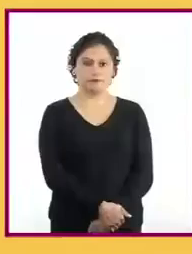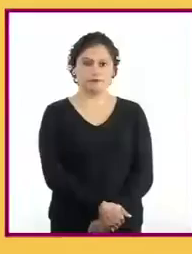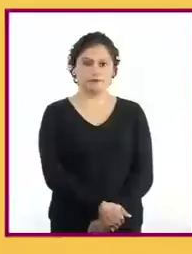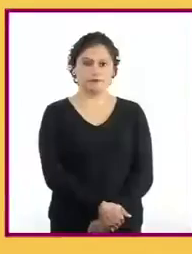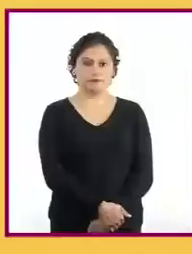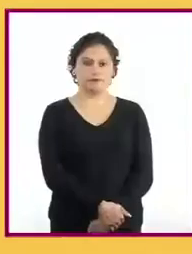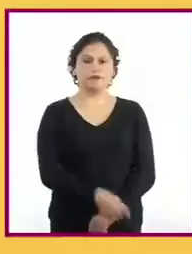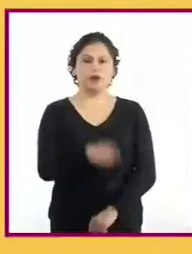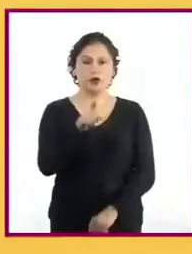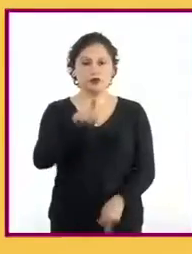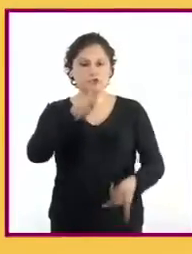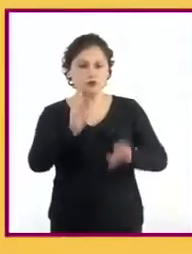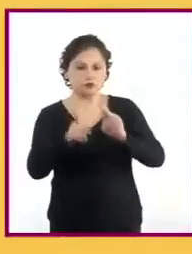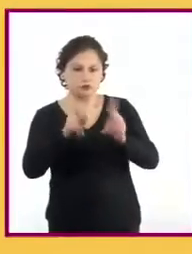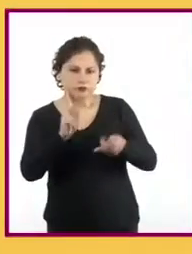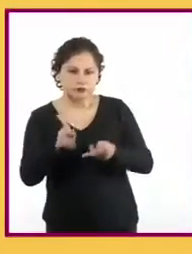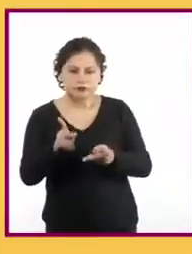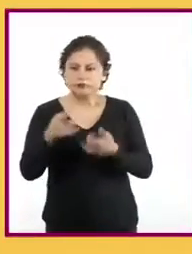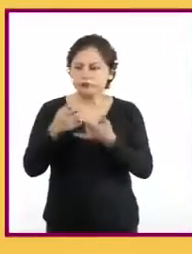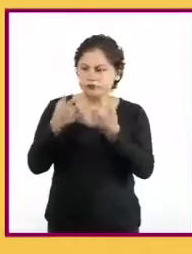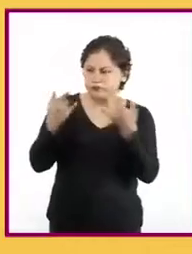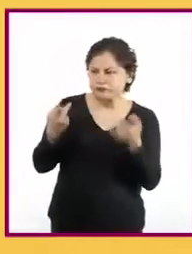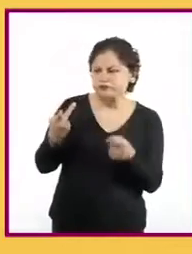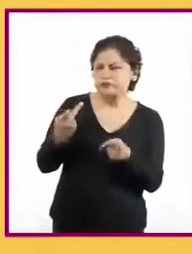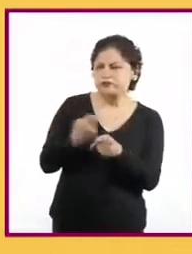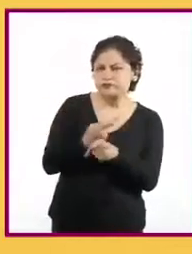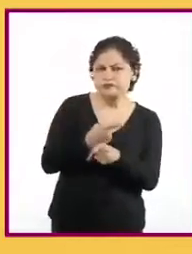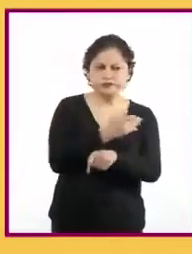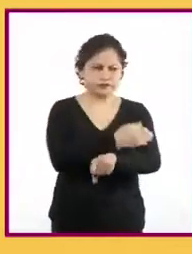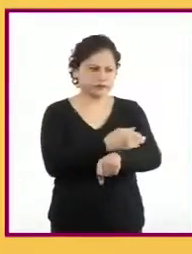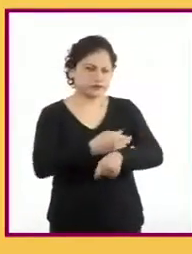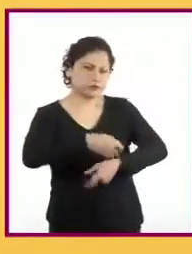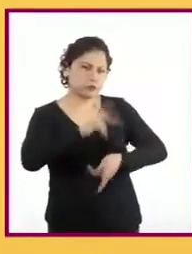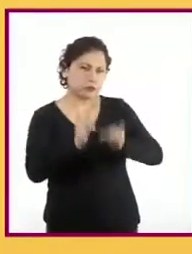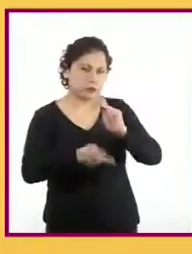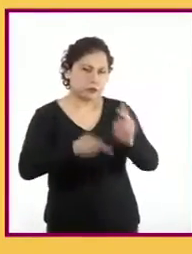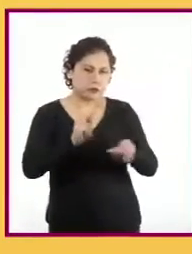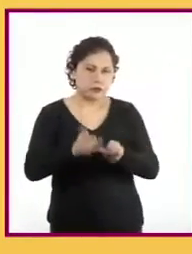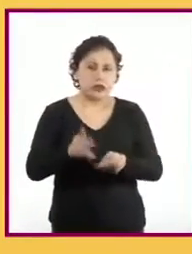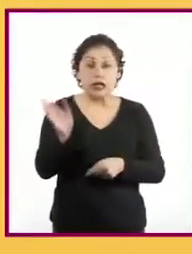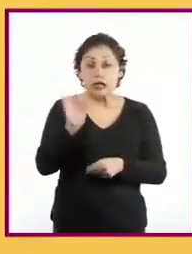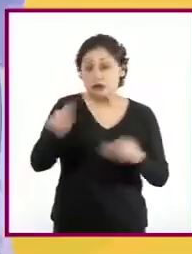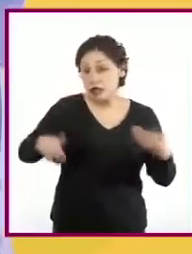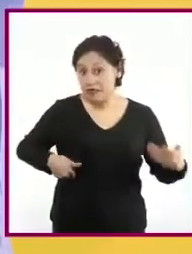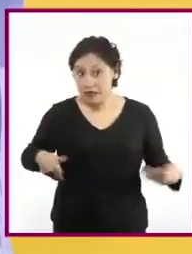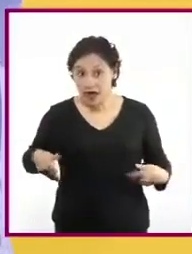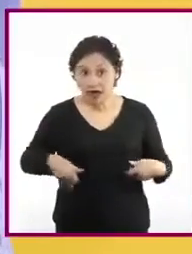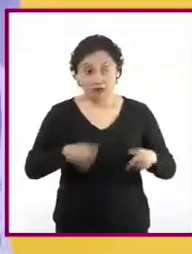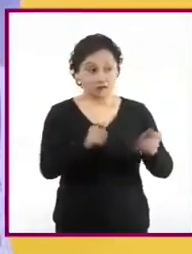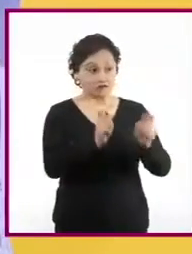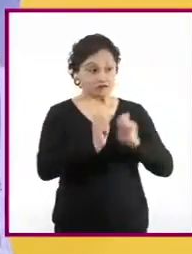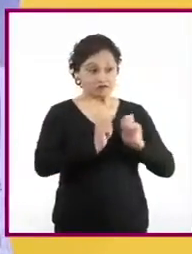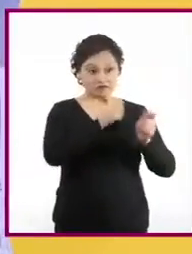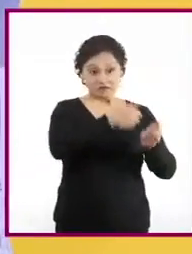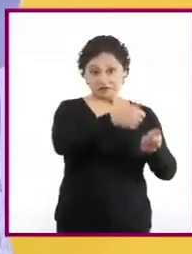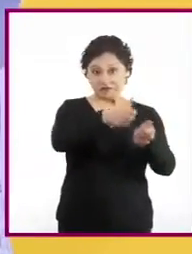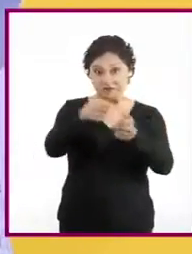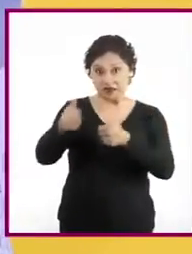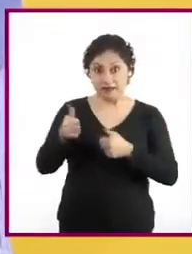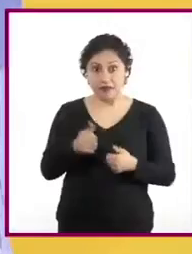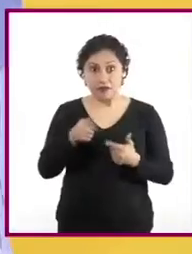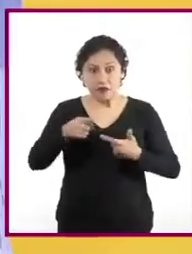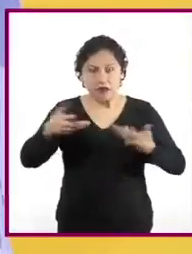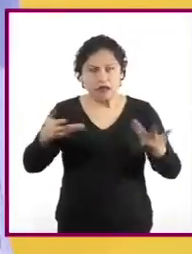Comenten y discutan el caso con sus familias, asuman roles y representen la situación. Escriban lo